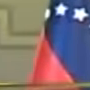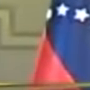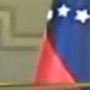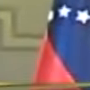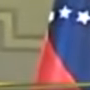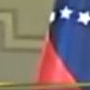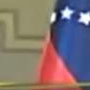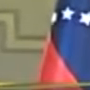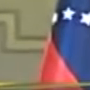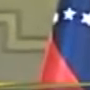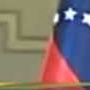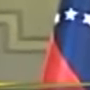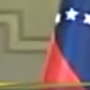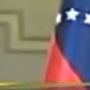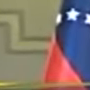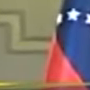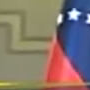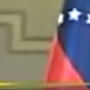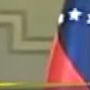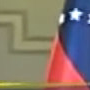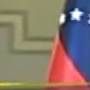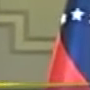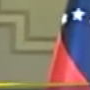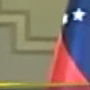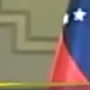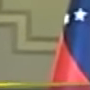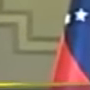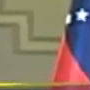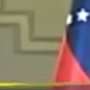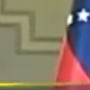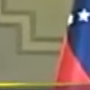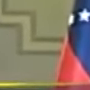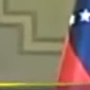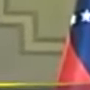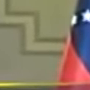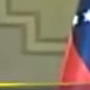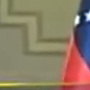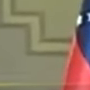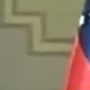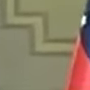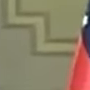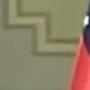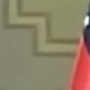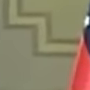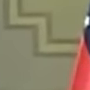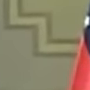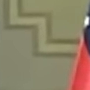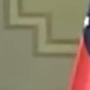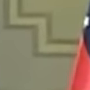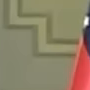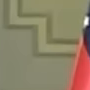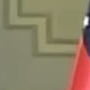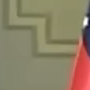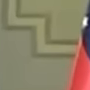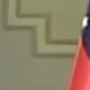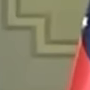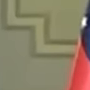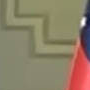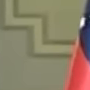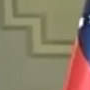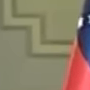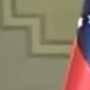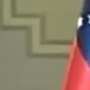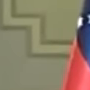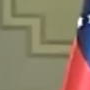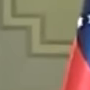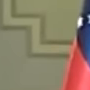de estado como de estos jóvenes que participaron en esta importante justa deportiva que se realizó en